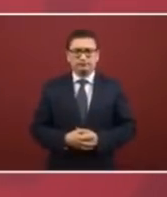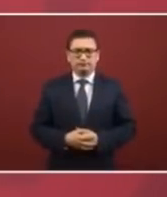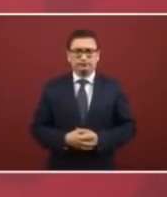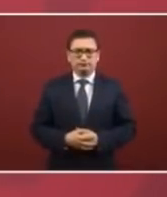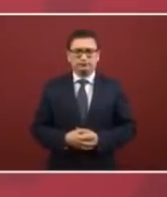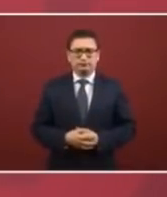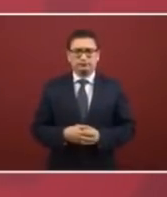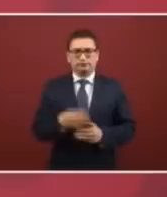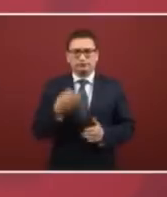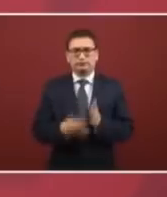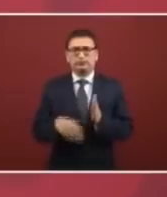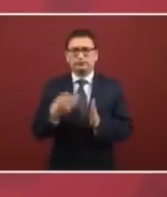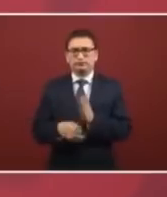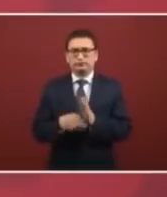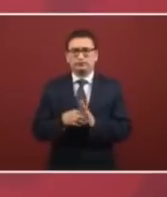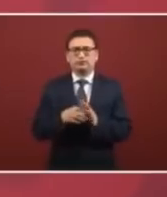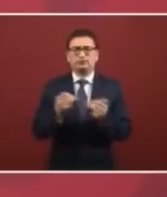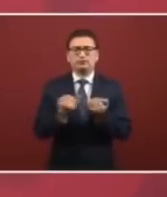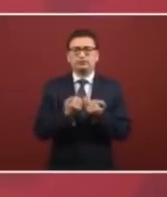tandas para el bienestar,